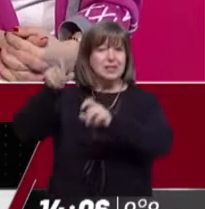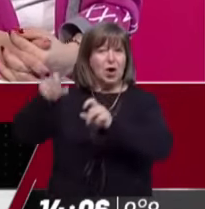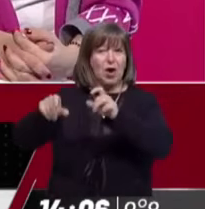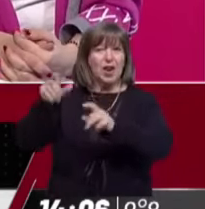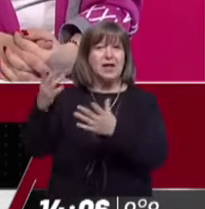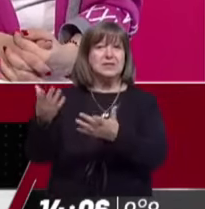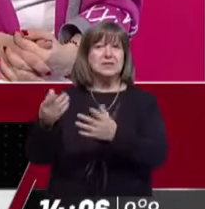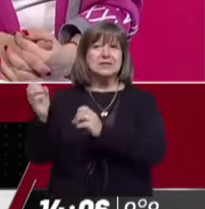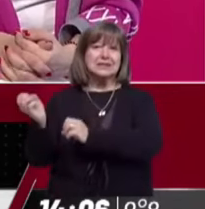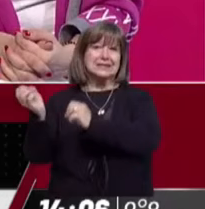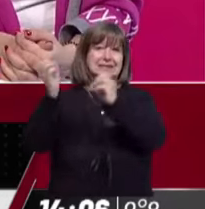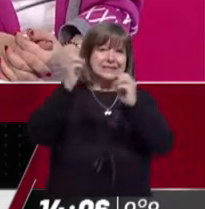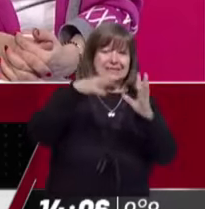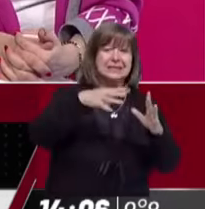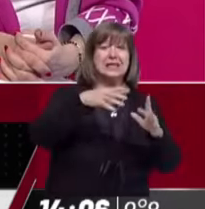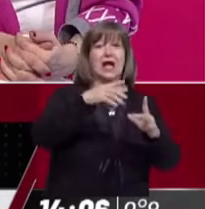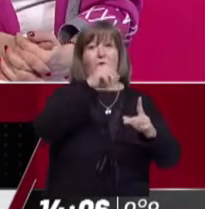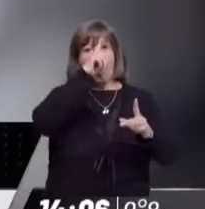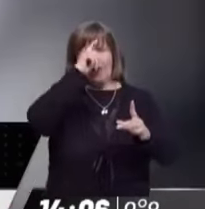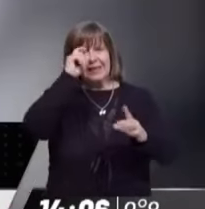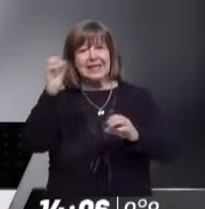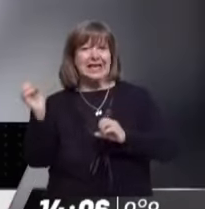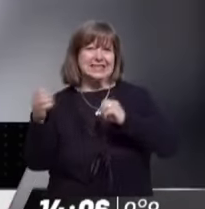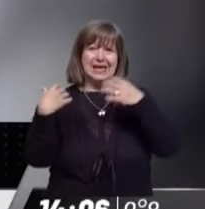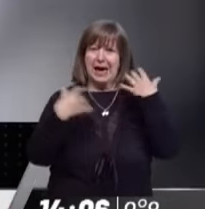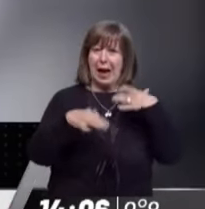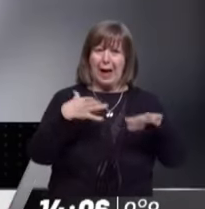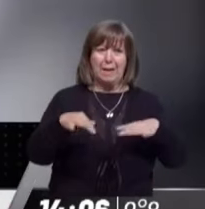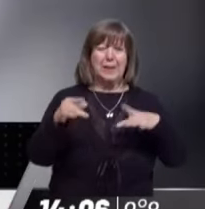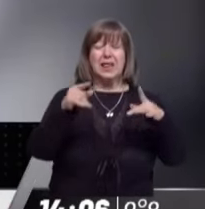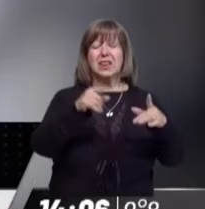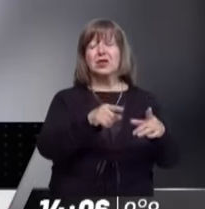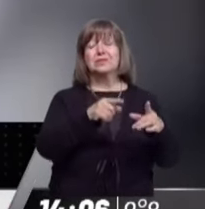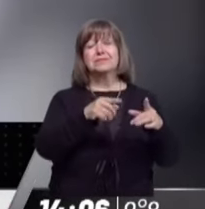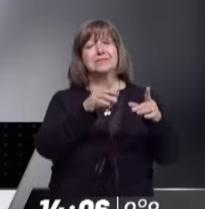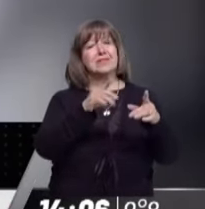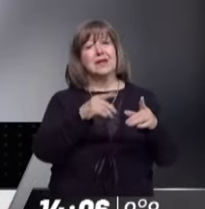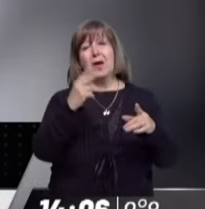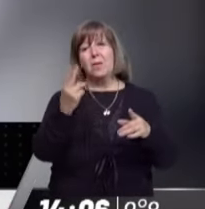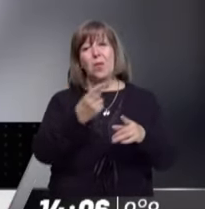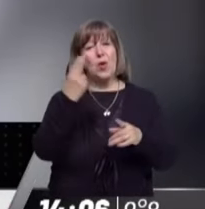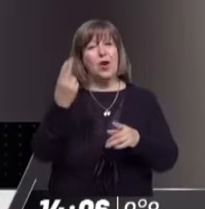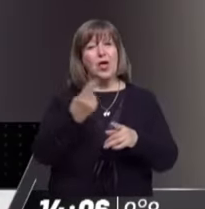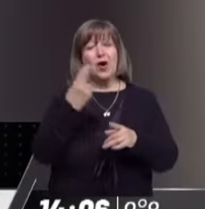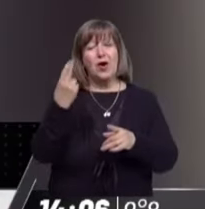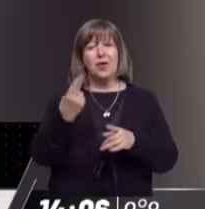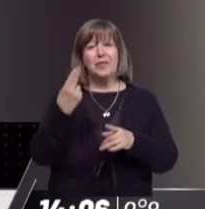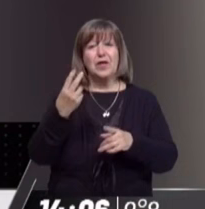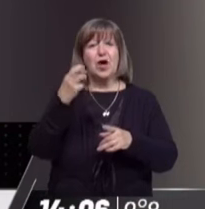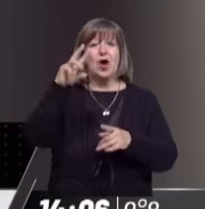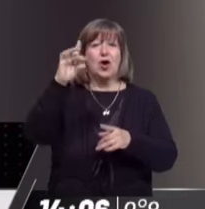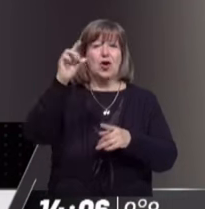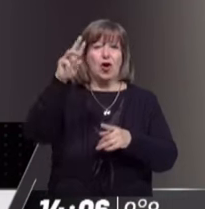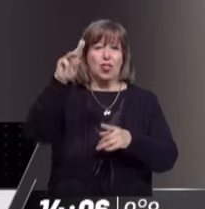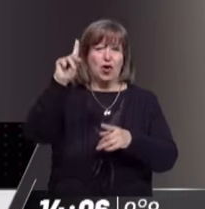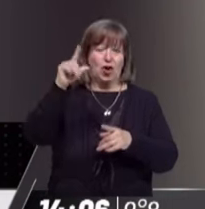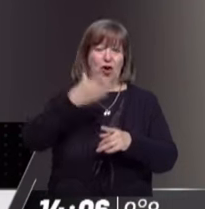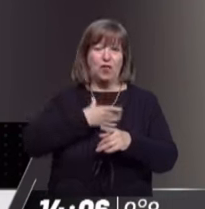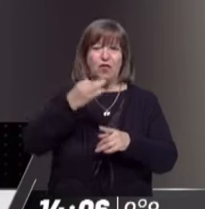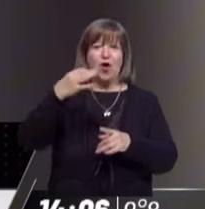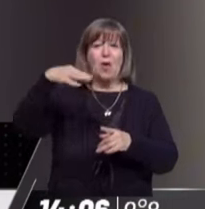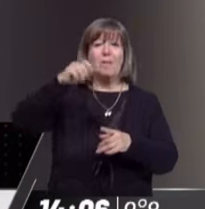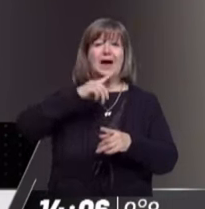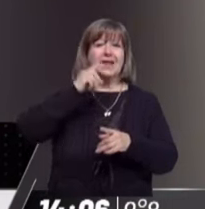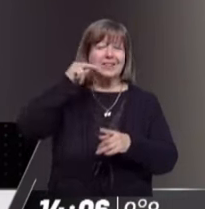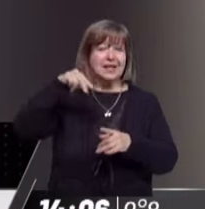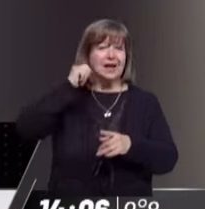Dormida las trasladaron rápidamente hacia el Hospital Arenas Raffo, donde se constató el fallecimiento de Rodolfo Oscar Martín,